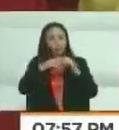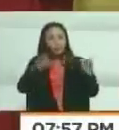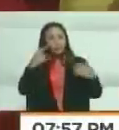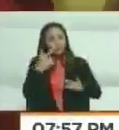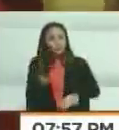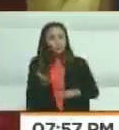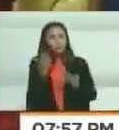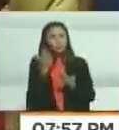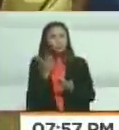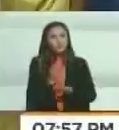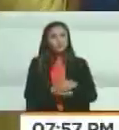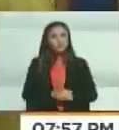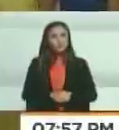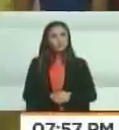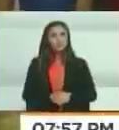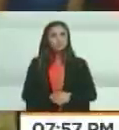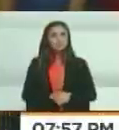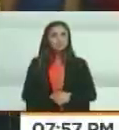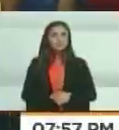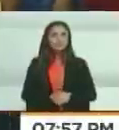¡Adelante!